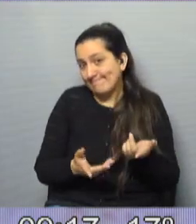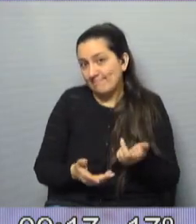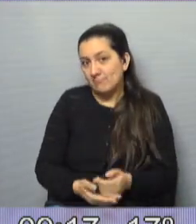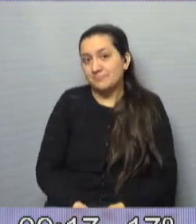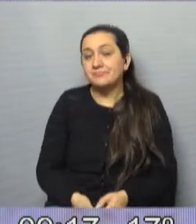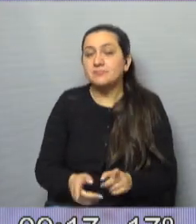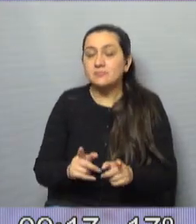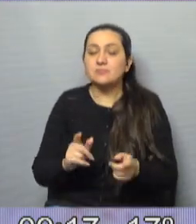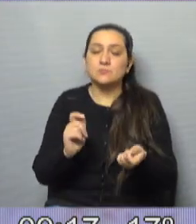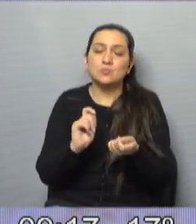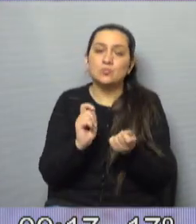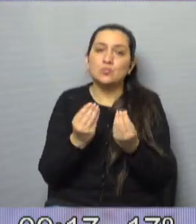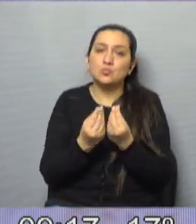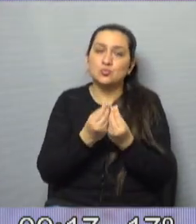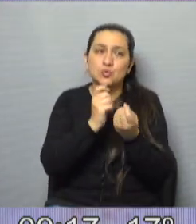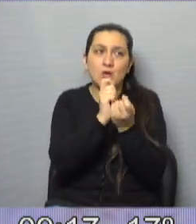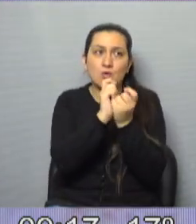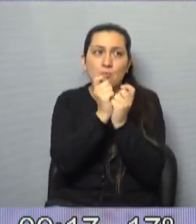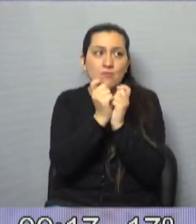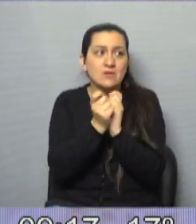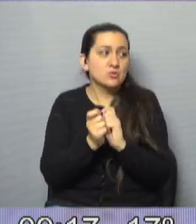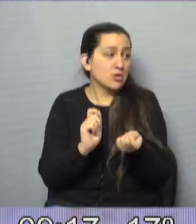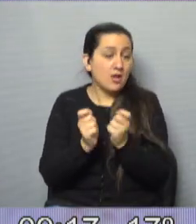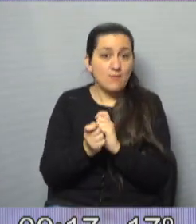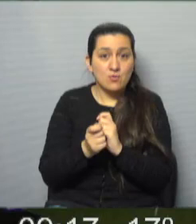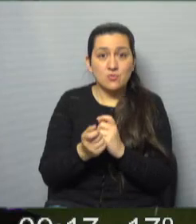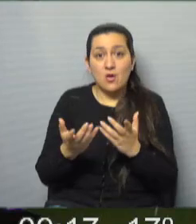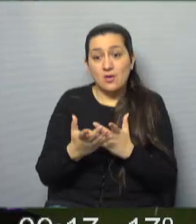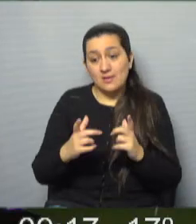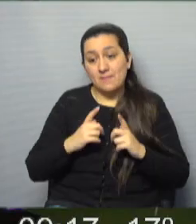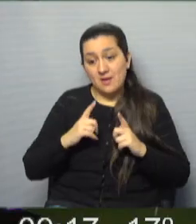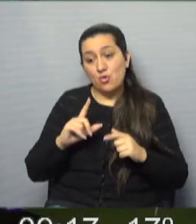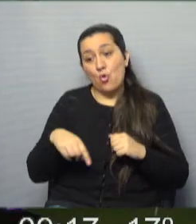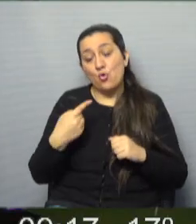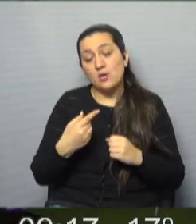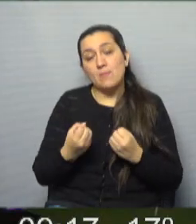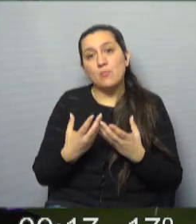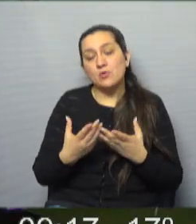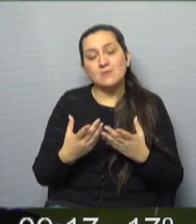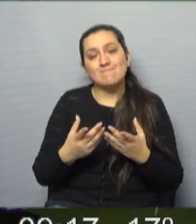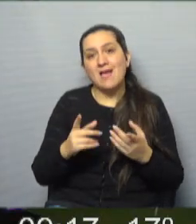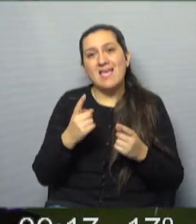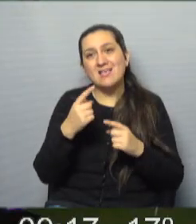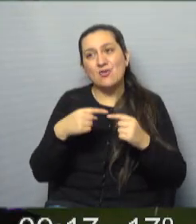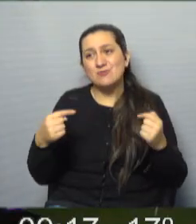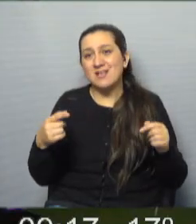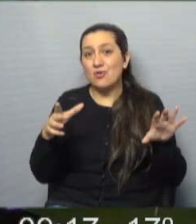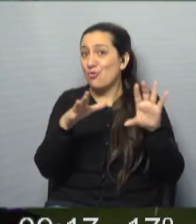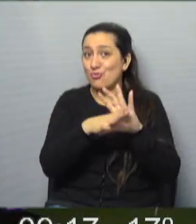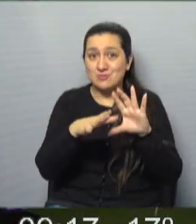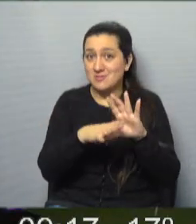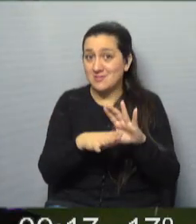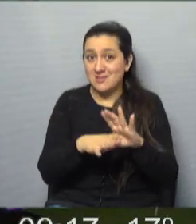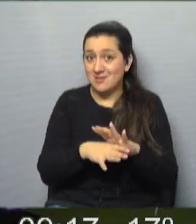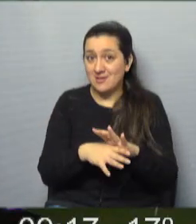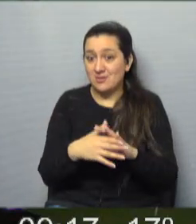tenido modificaciones, cambios, y ahora se está esperando otra nueva modificación porque hay un montón de inconsistencias que han llevado a que